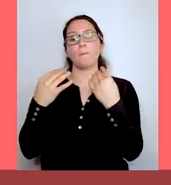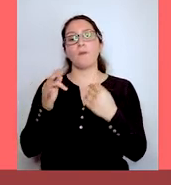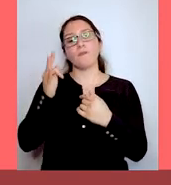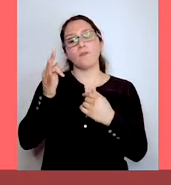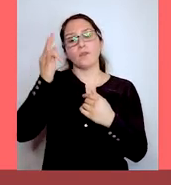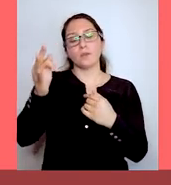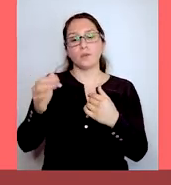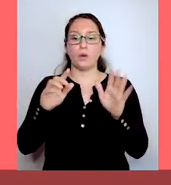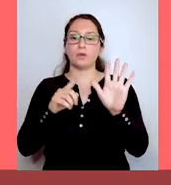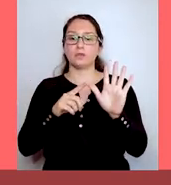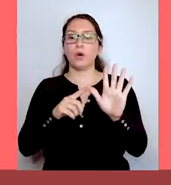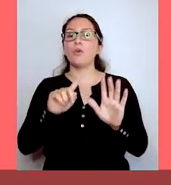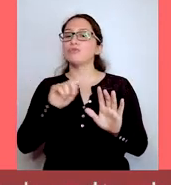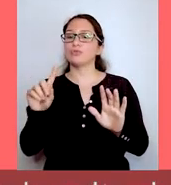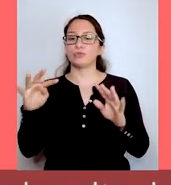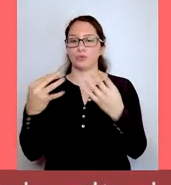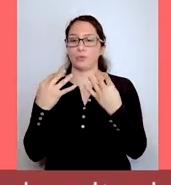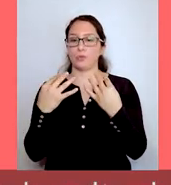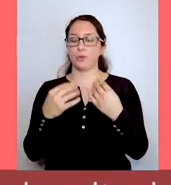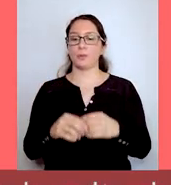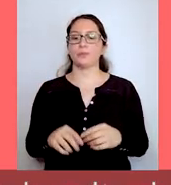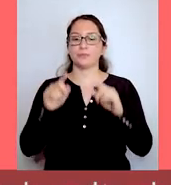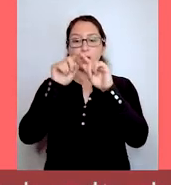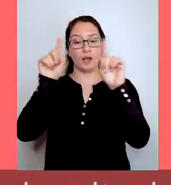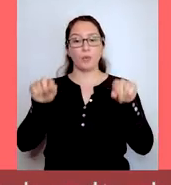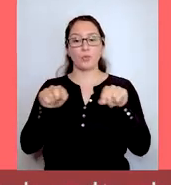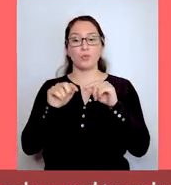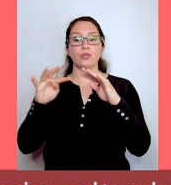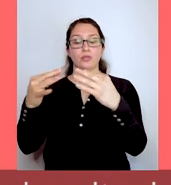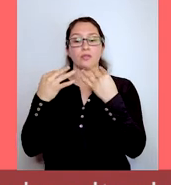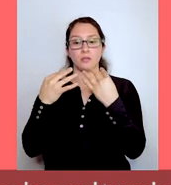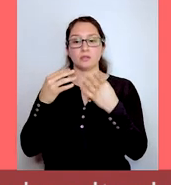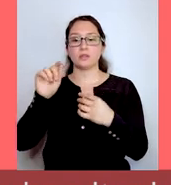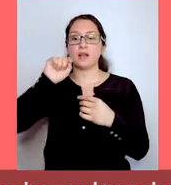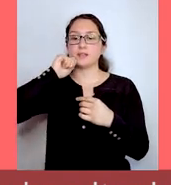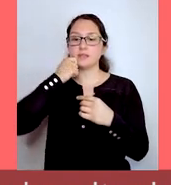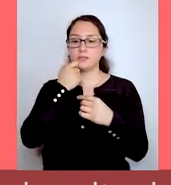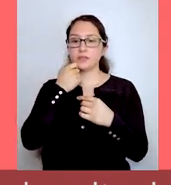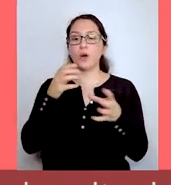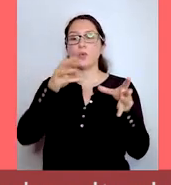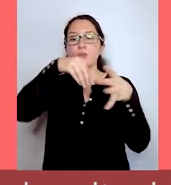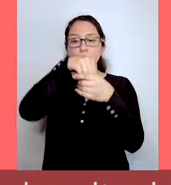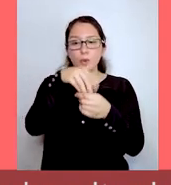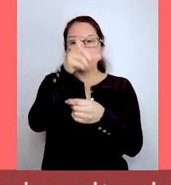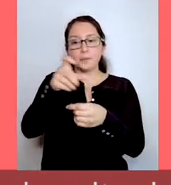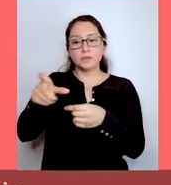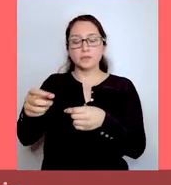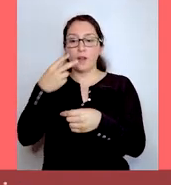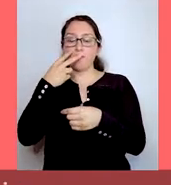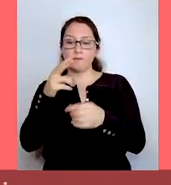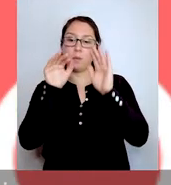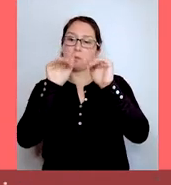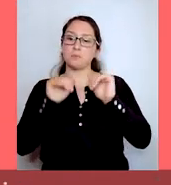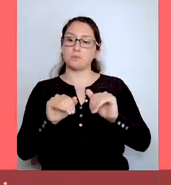potenciales y no públicos. Por otra parte, las audiencias son un grupo de personas que participan de actividades culturales o